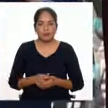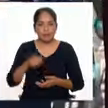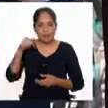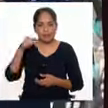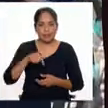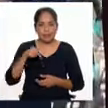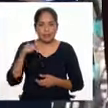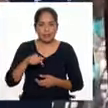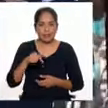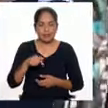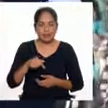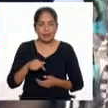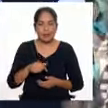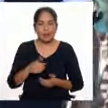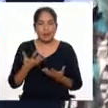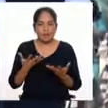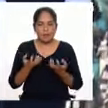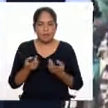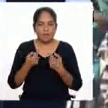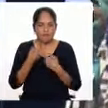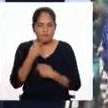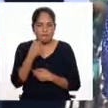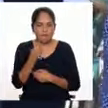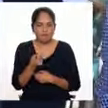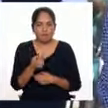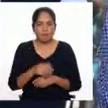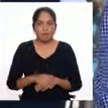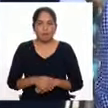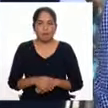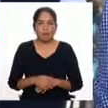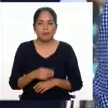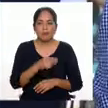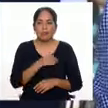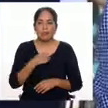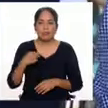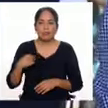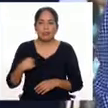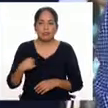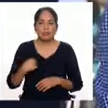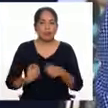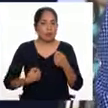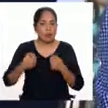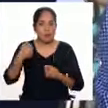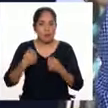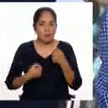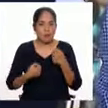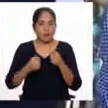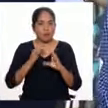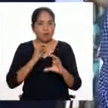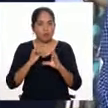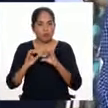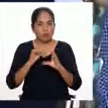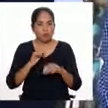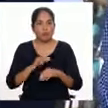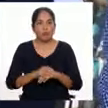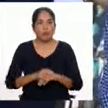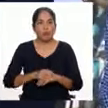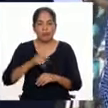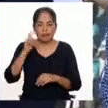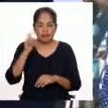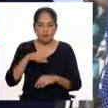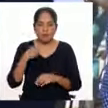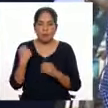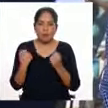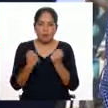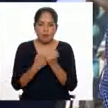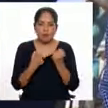desde acá, quiero decirle a nuestra ministra de Transportes y Comunicaciones, tenemos que acortar